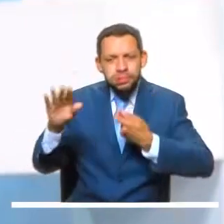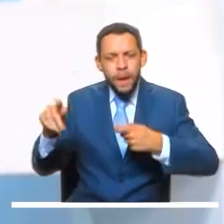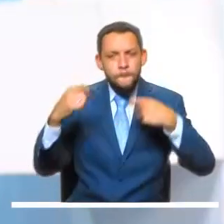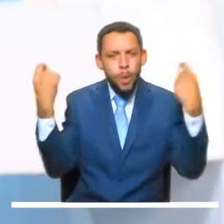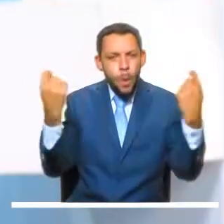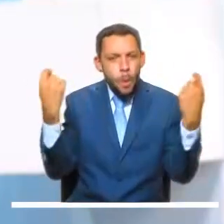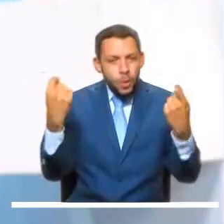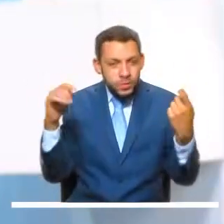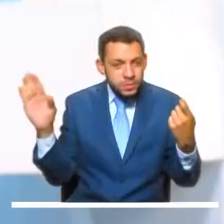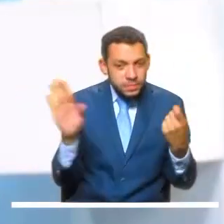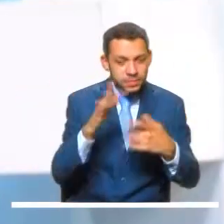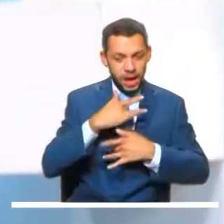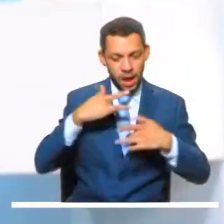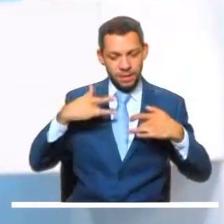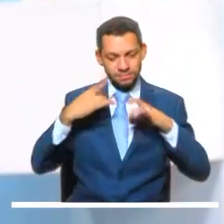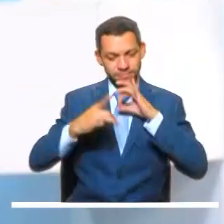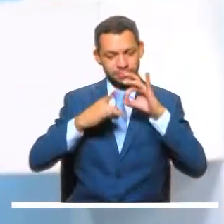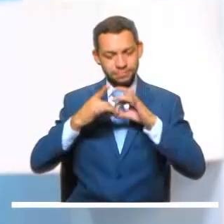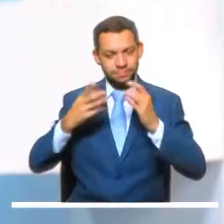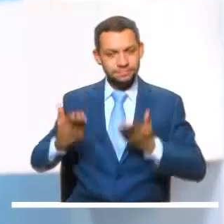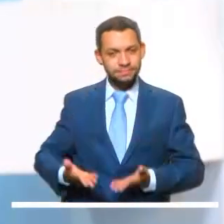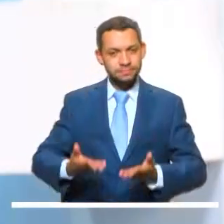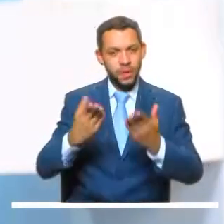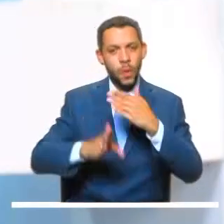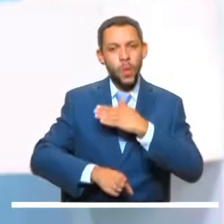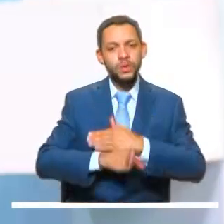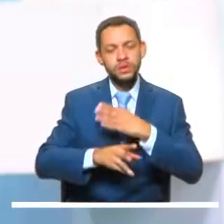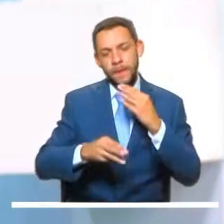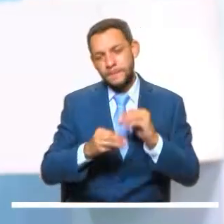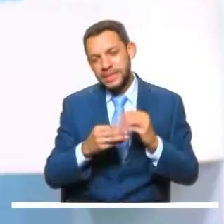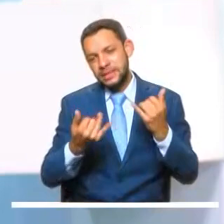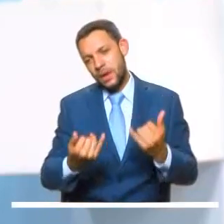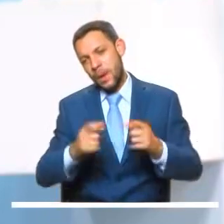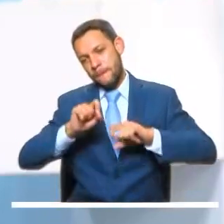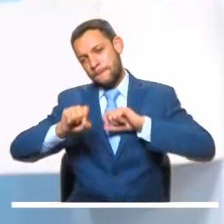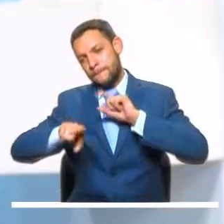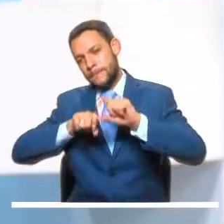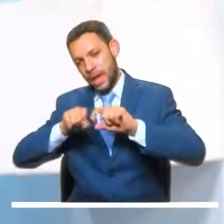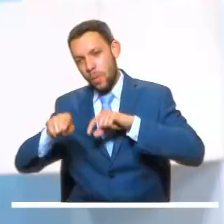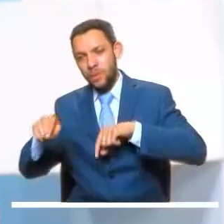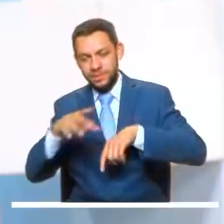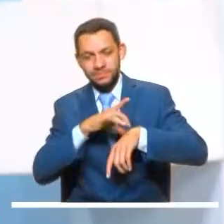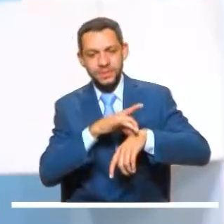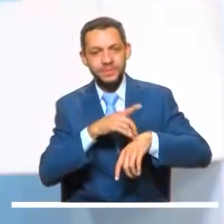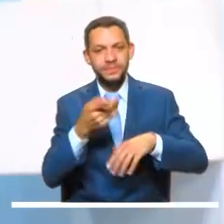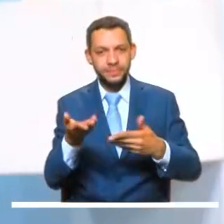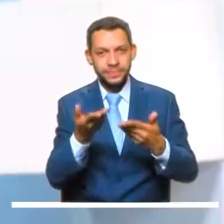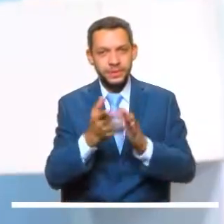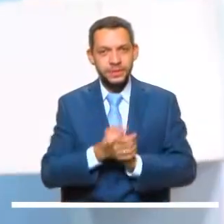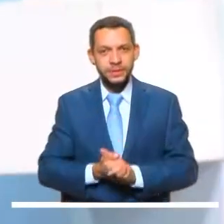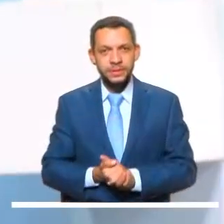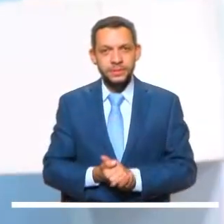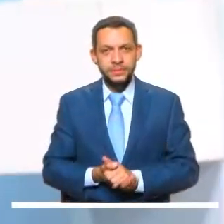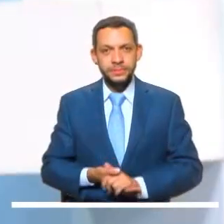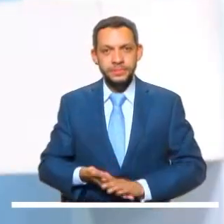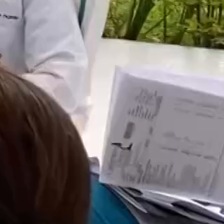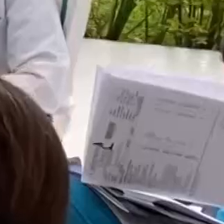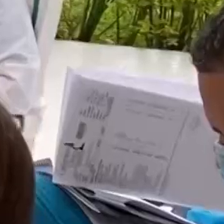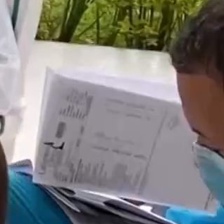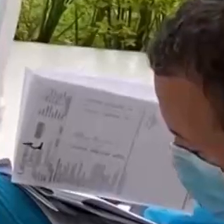importantes para la salud ya regresamos con más preguntas de ustedes al doctor rojas hoy en conexión vital